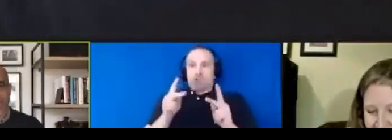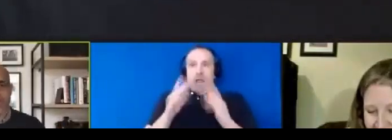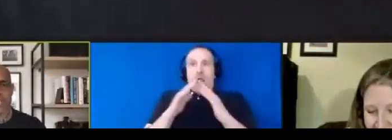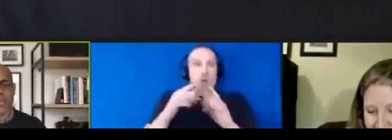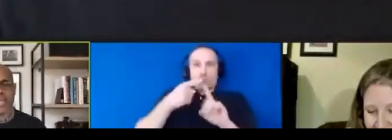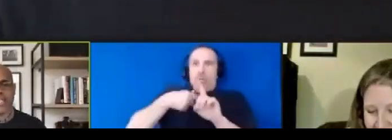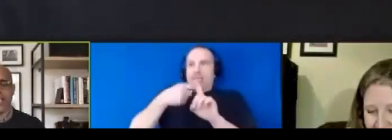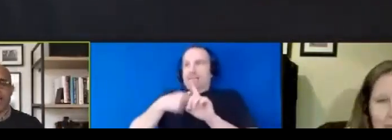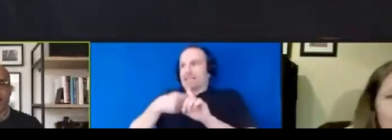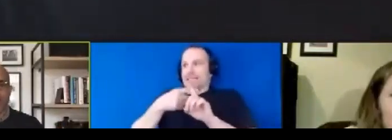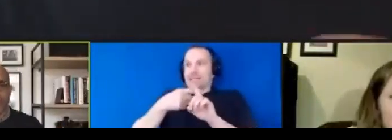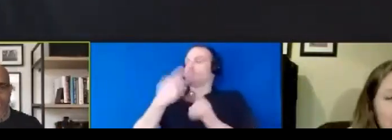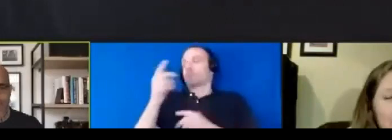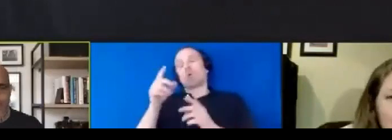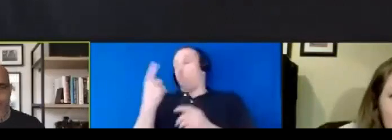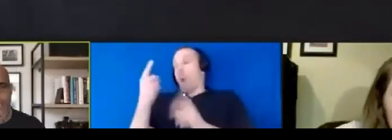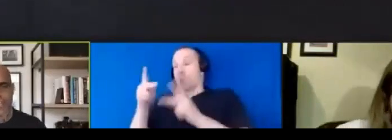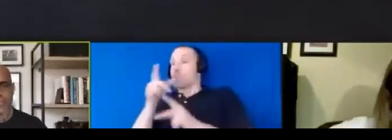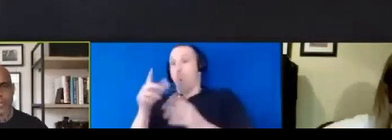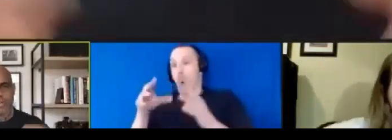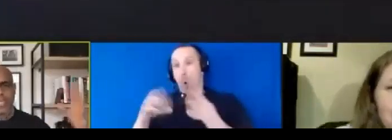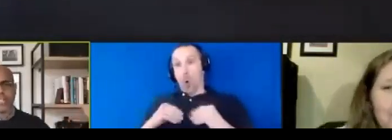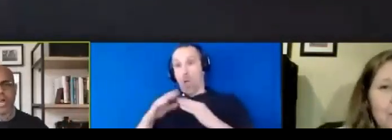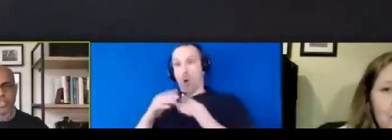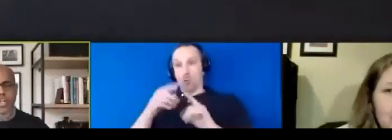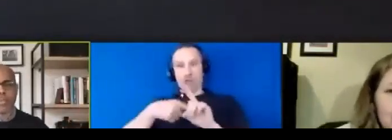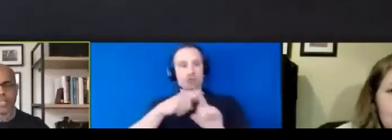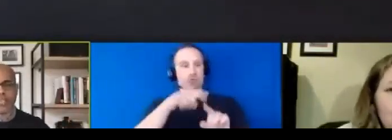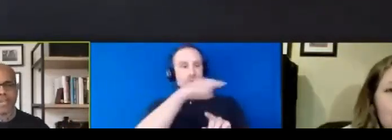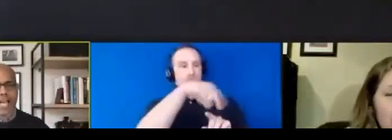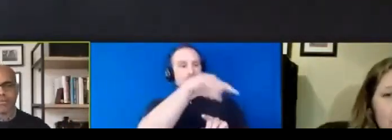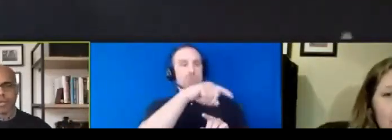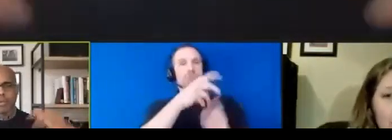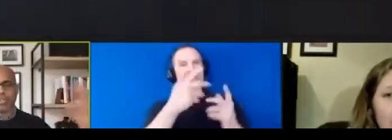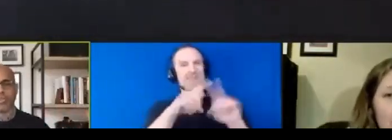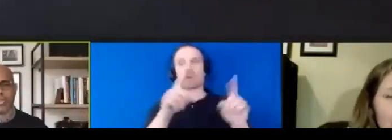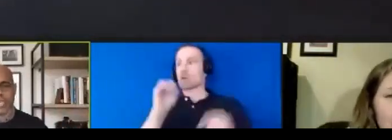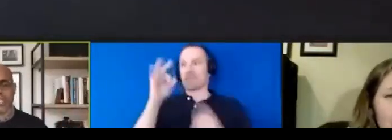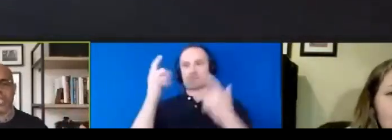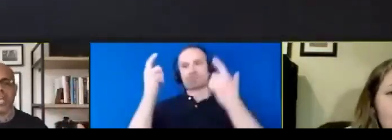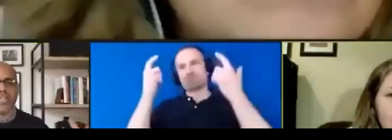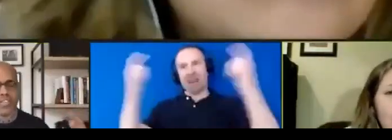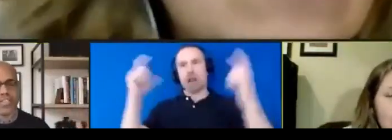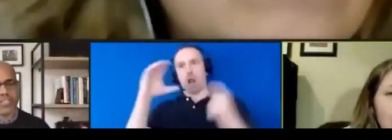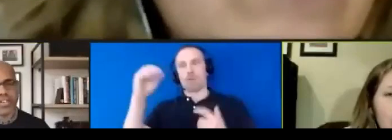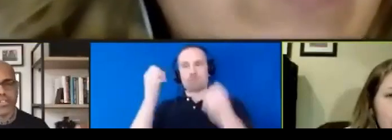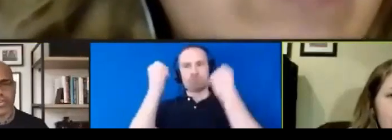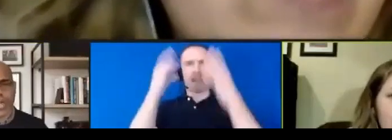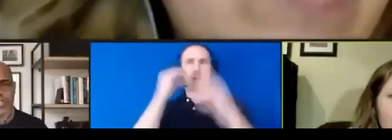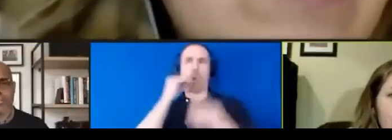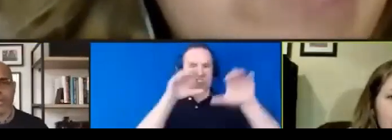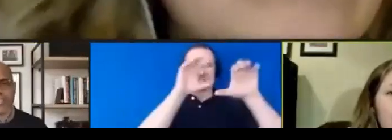80 por ciento que que ayuda nos ayuda a todos en sí y para personas que están de esta manera